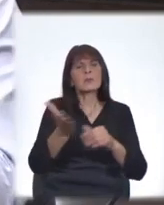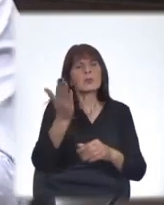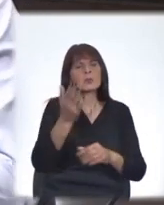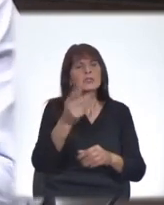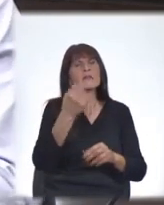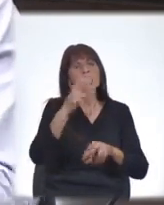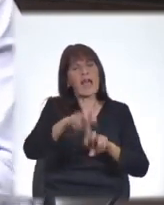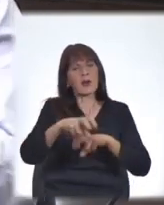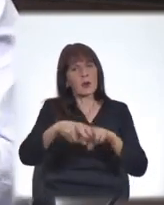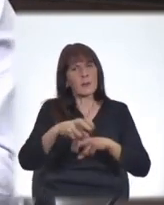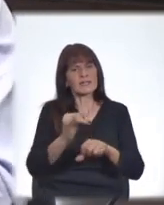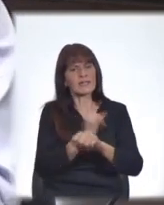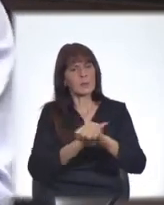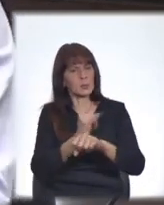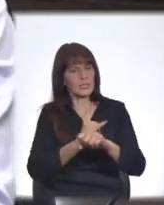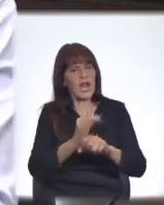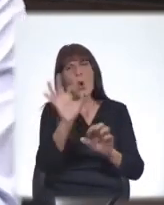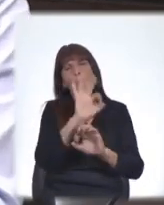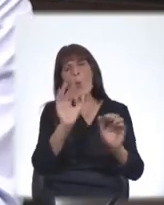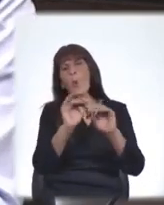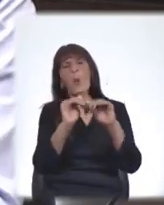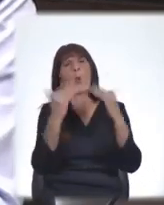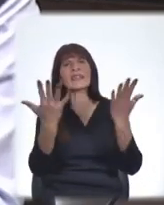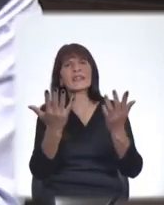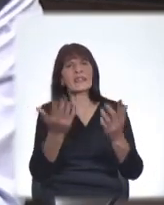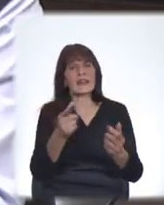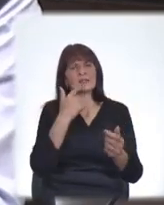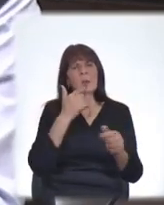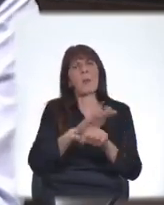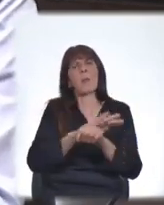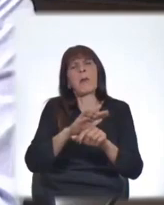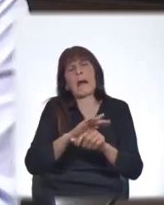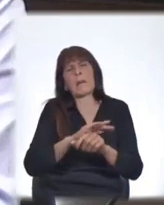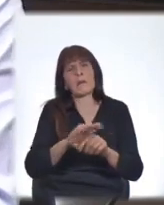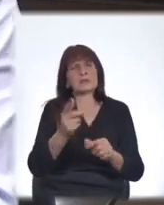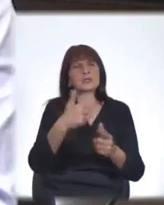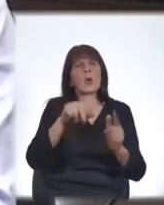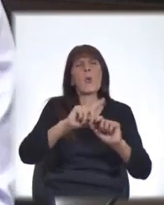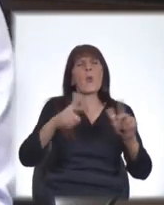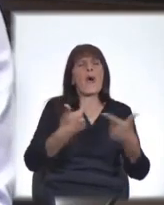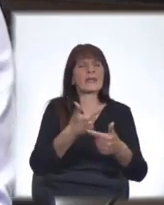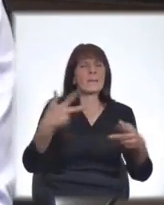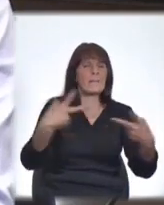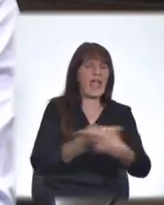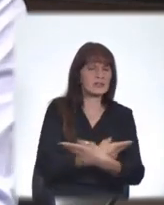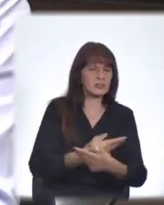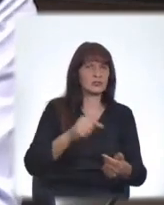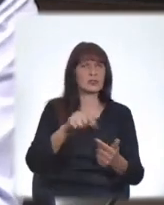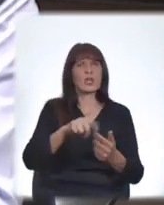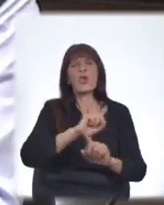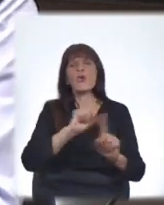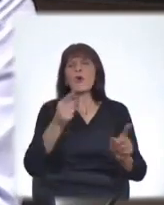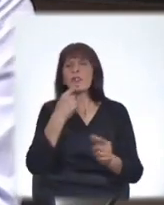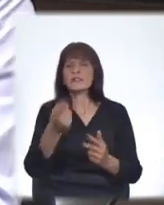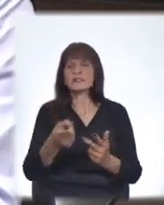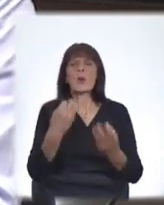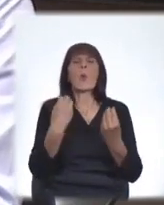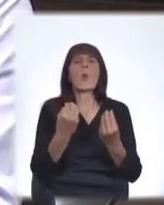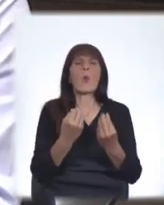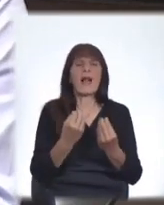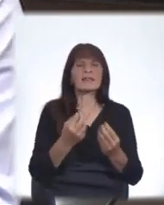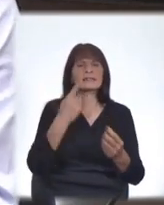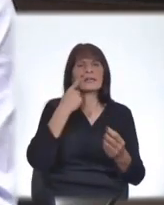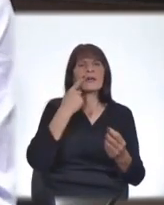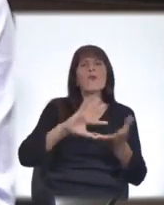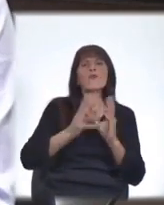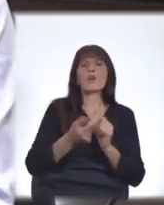agropecuario, industrial o en cualquier otra dimensión son vagos, genéricos, sin plazos ni objetivos precisos, no menciona ni cualifica medios